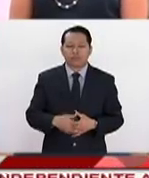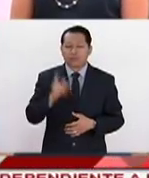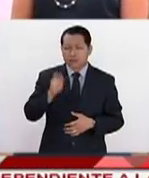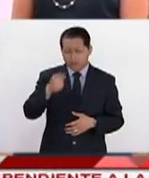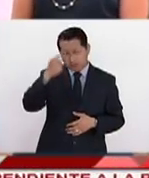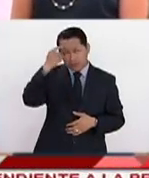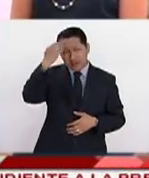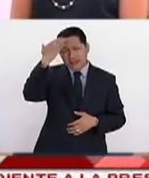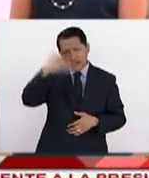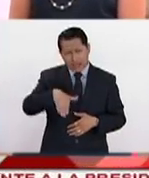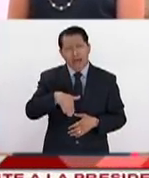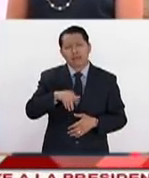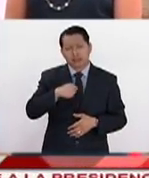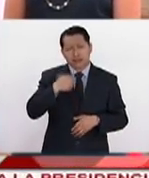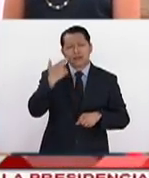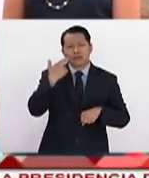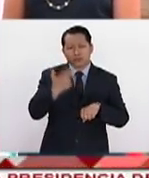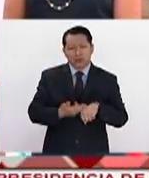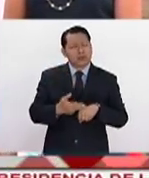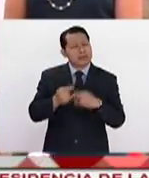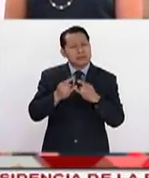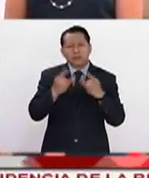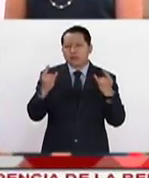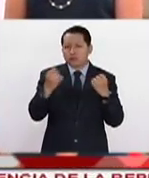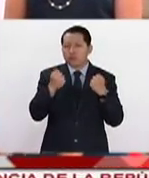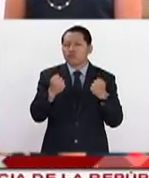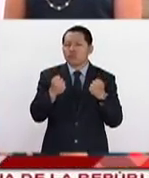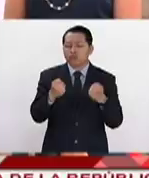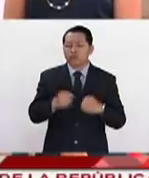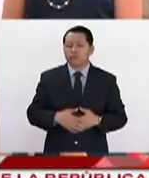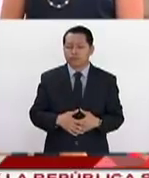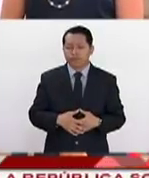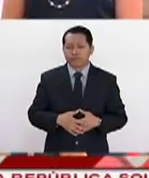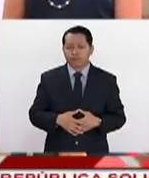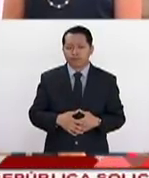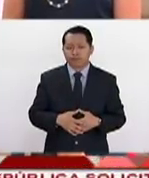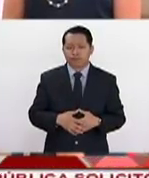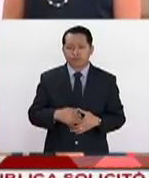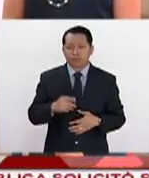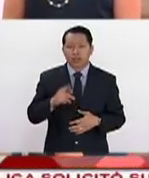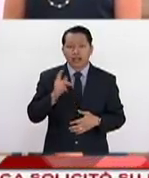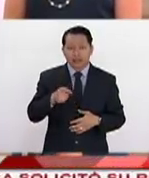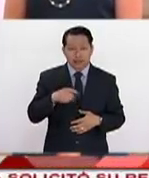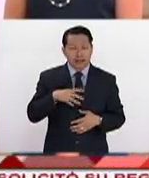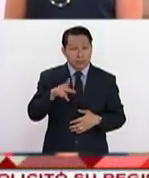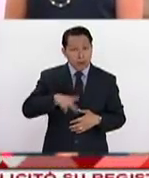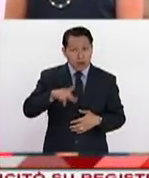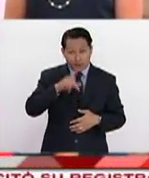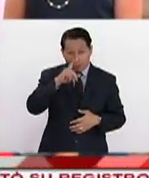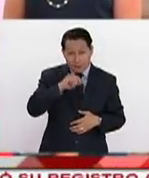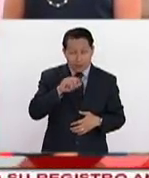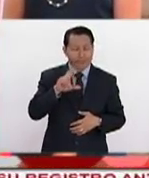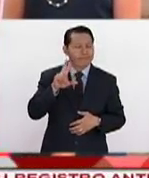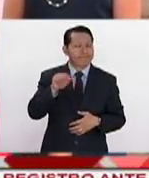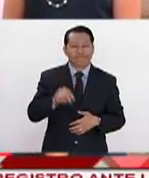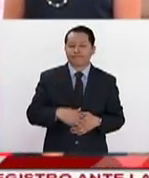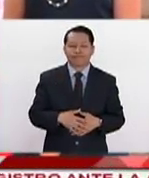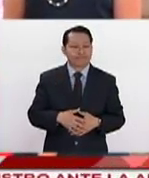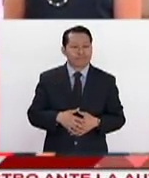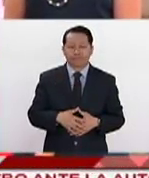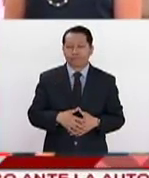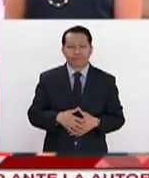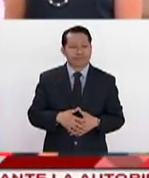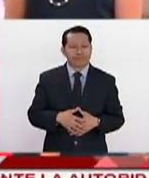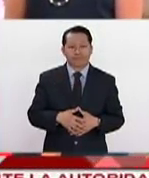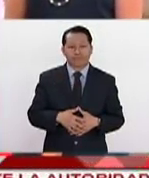Estoy consciente de mi responsabilidad histórica. No le fallaré al pueblo. No